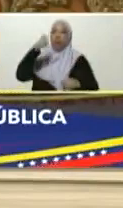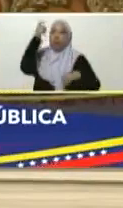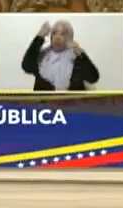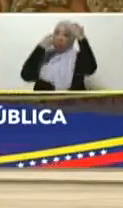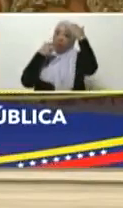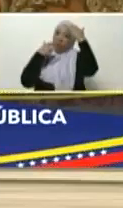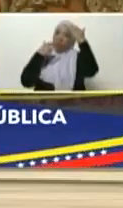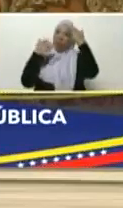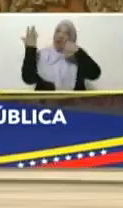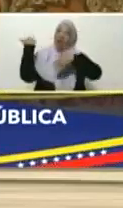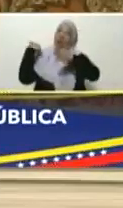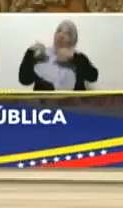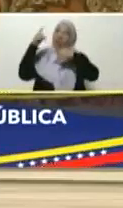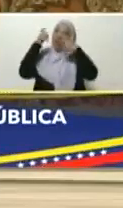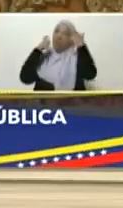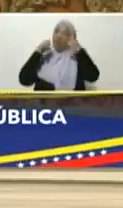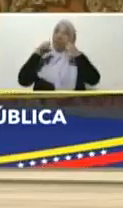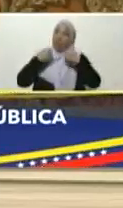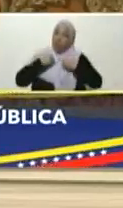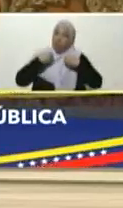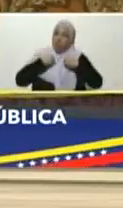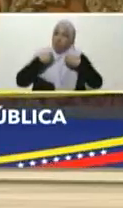el comandante Chávez, cuando estábamos